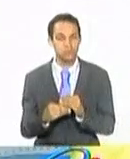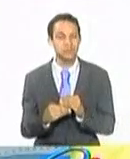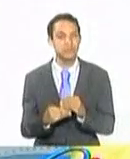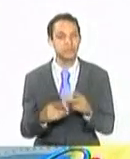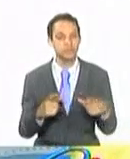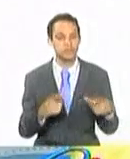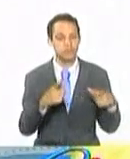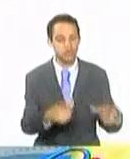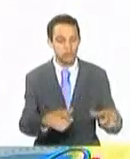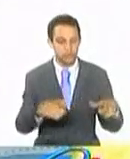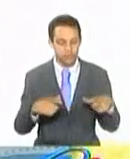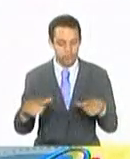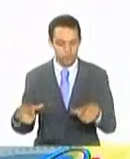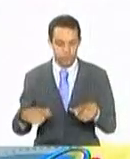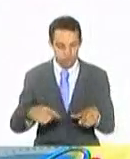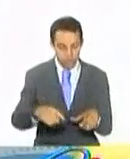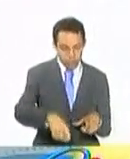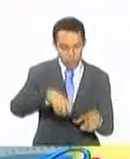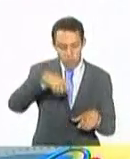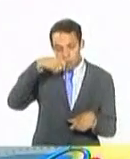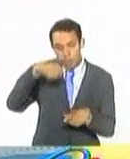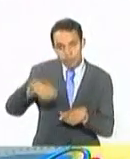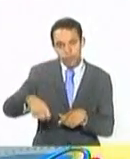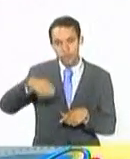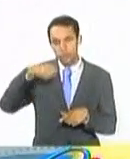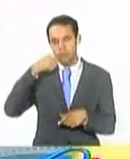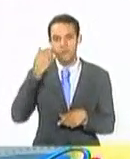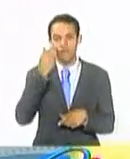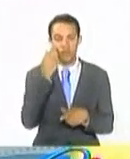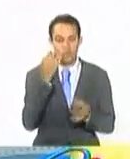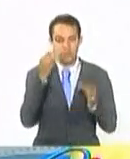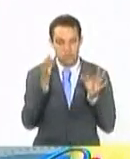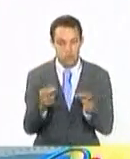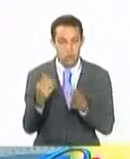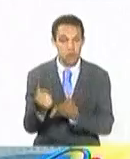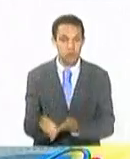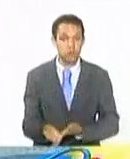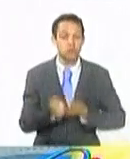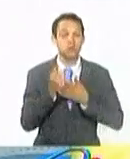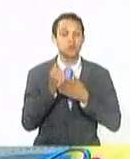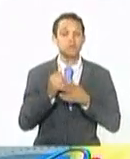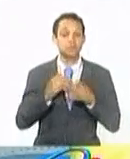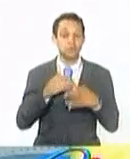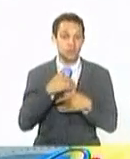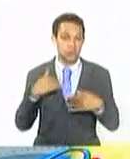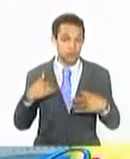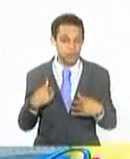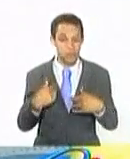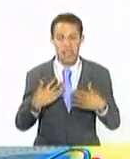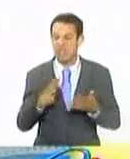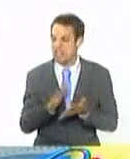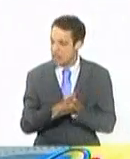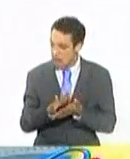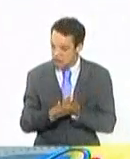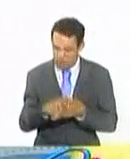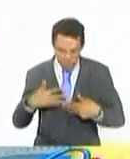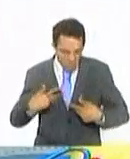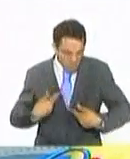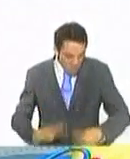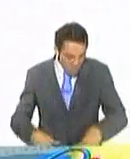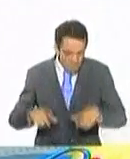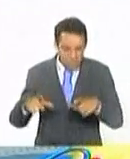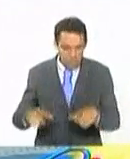Es un complemento terapéutico en el manejo de la enfermedad y ese cuentico de que coma lo que quiera eso no es académico no es